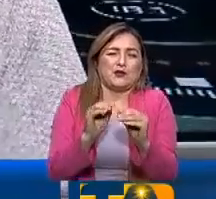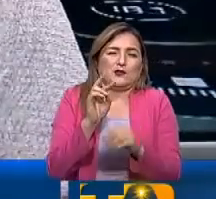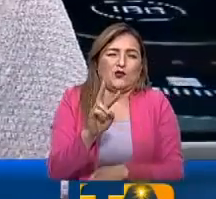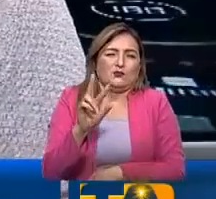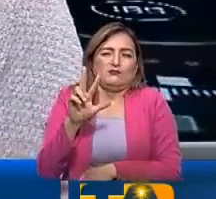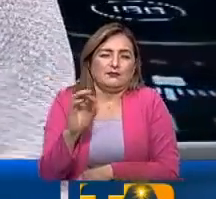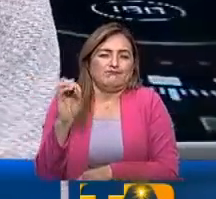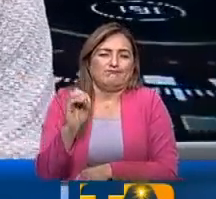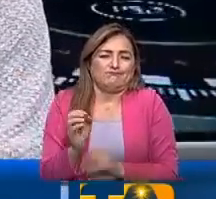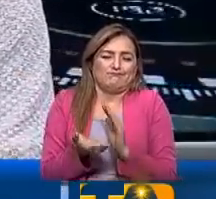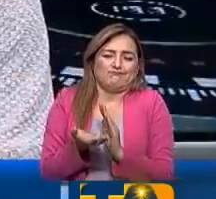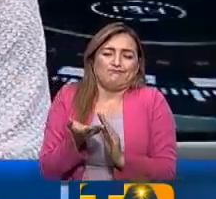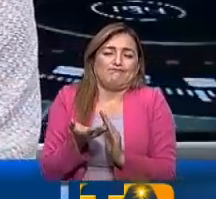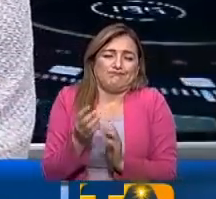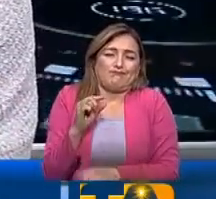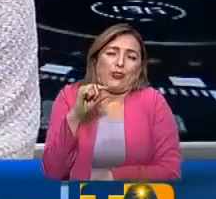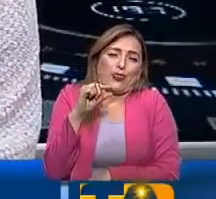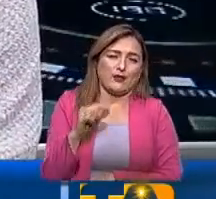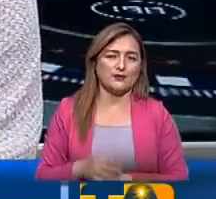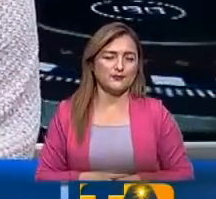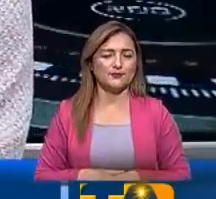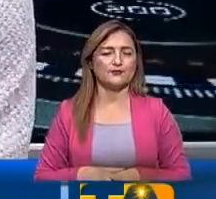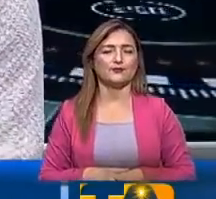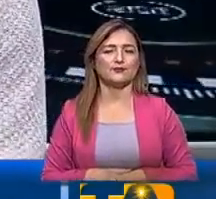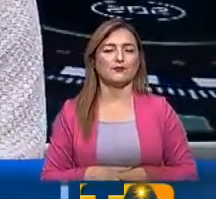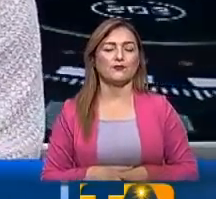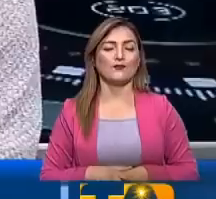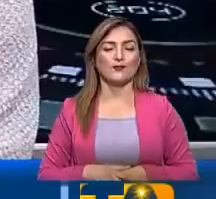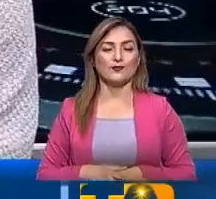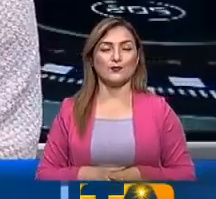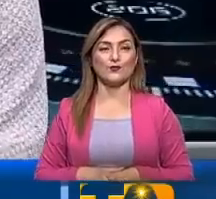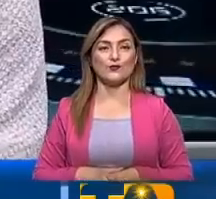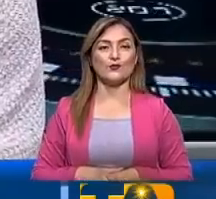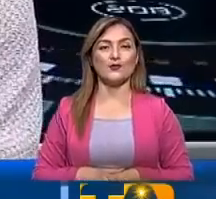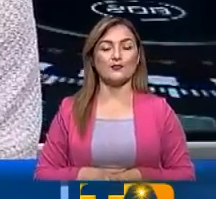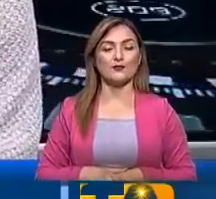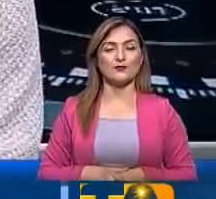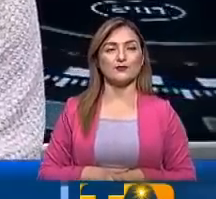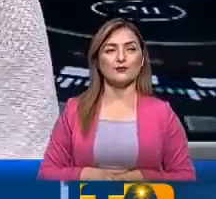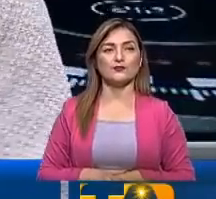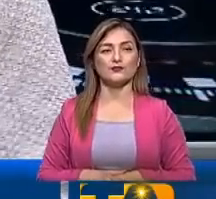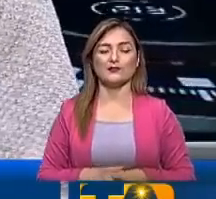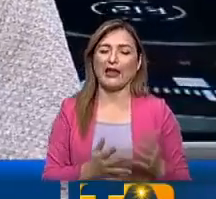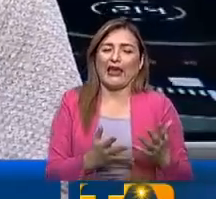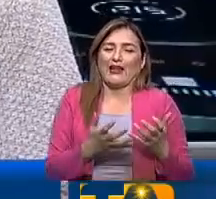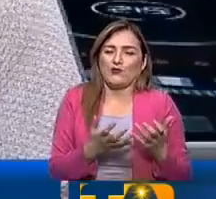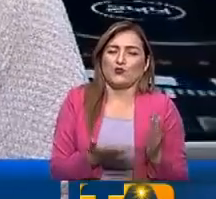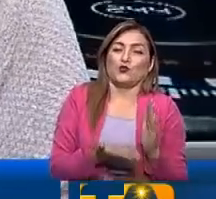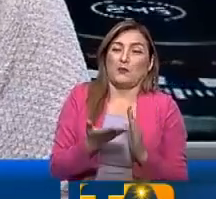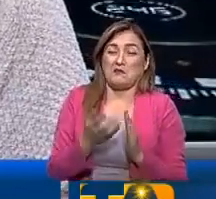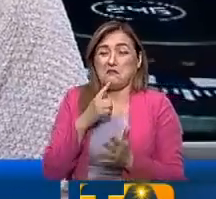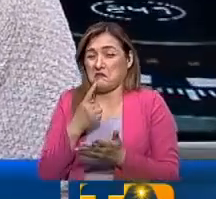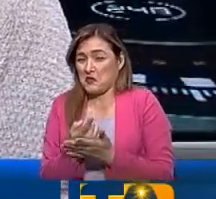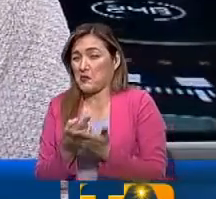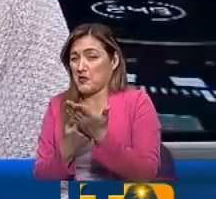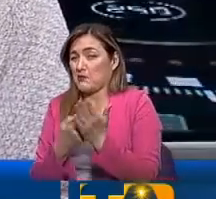2.5-3%. Entonces, aspiracionalmente podemos buscar cualquier tema. Sin embargo, yo creo que la realidad económica hay